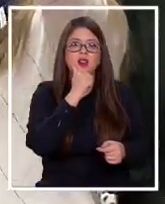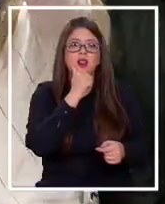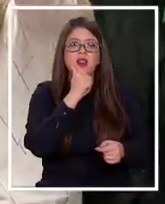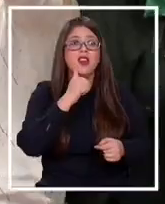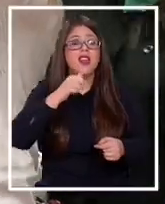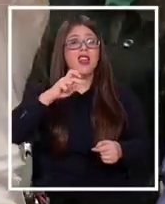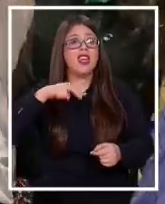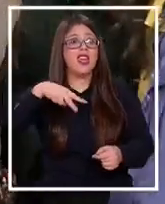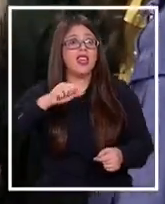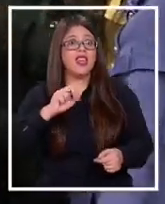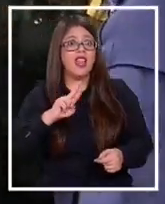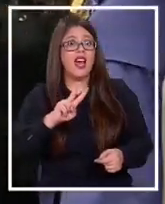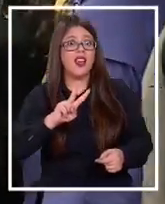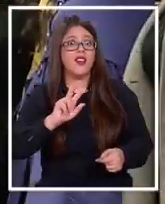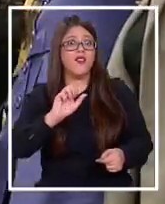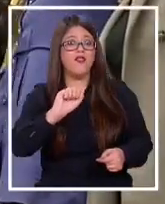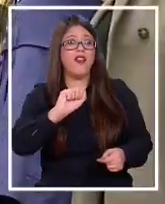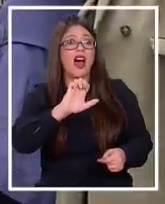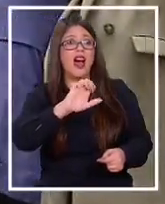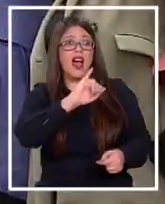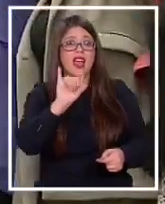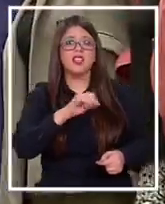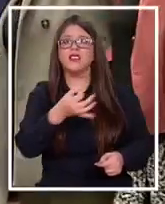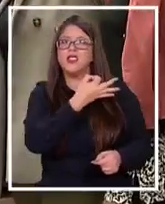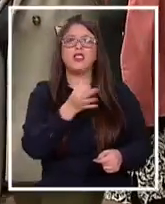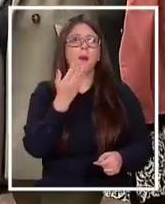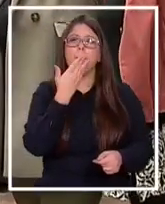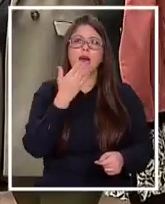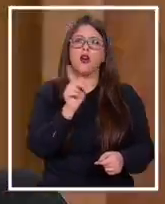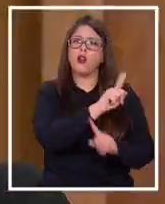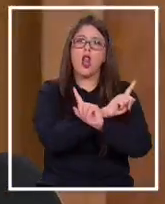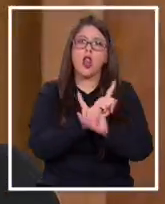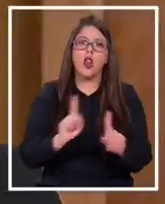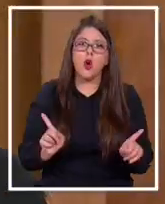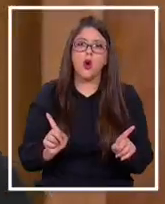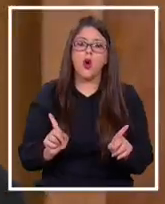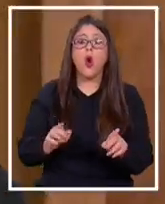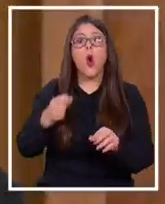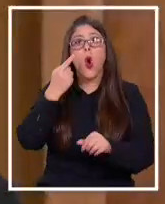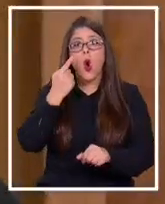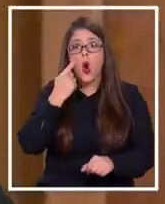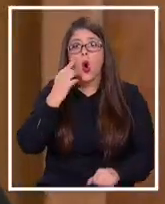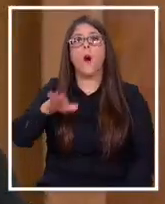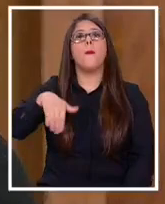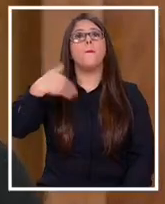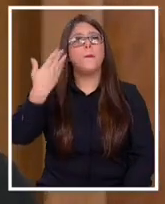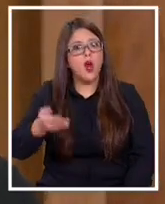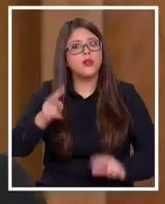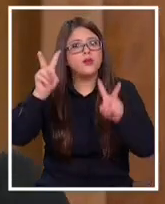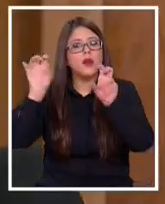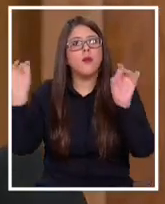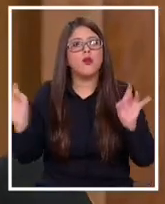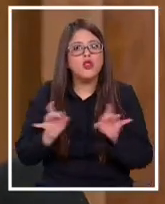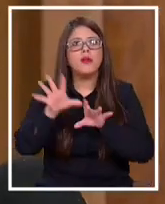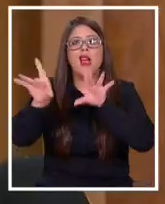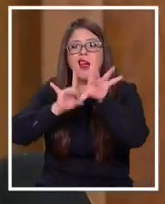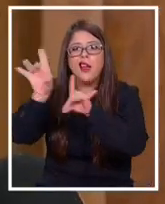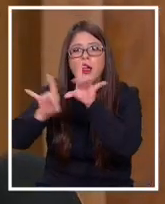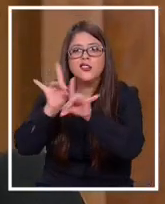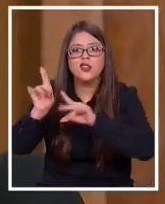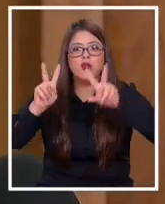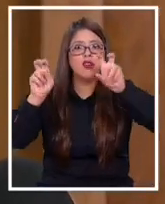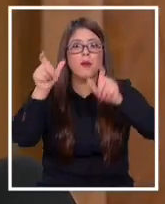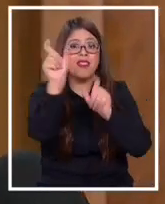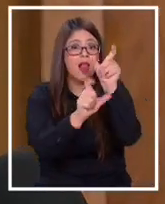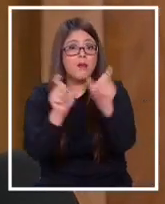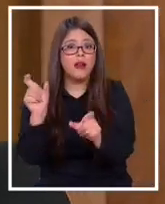para prepararse posiblemente para otro tipo de carrera. La próxima ocasión en que hay una instancia legal, participativa, masiva de pronunciamiento de